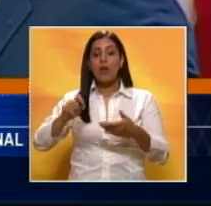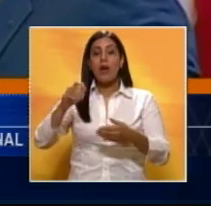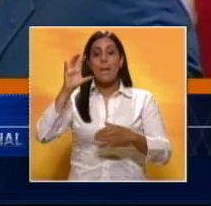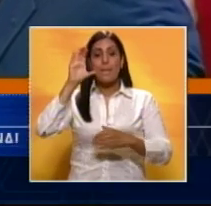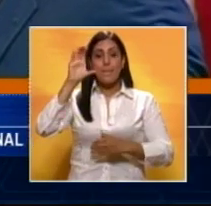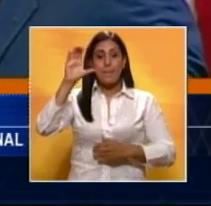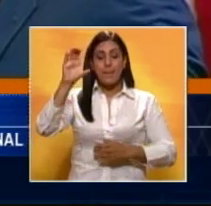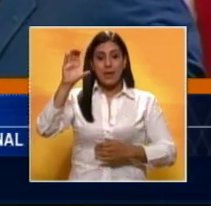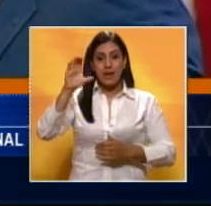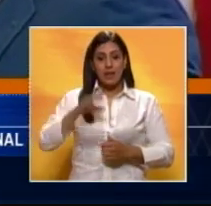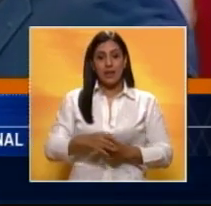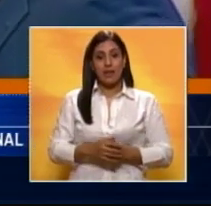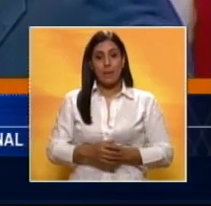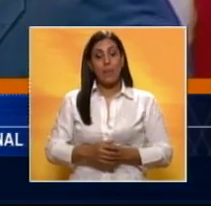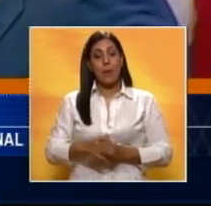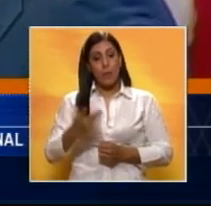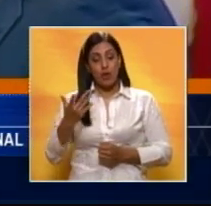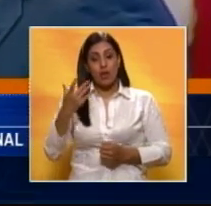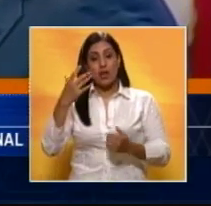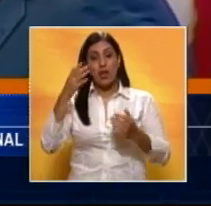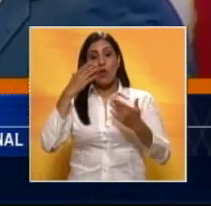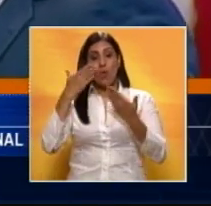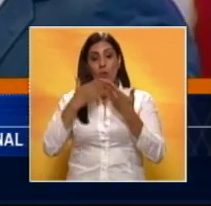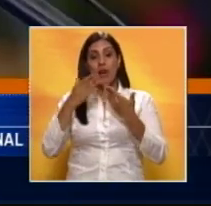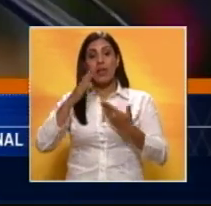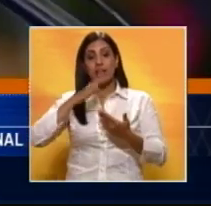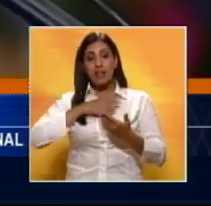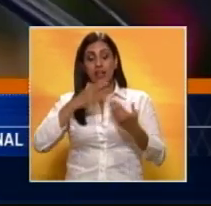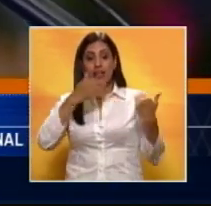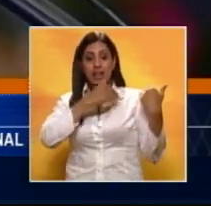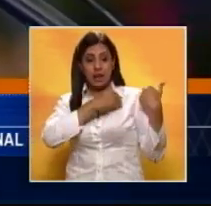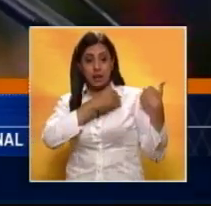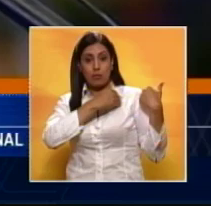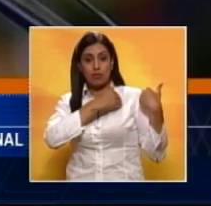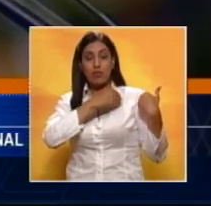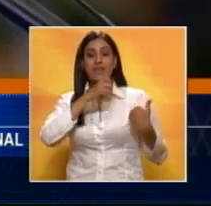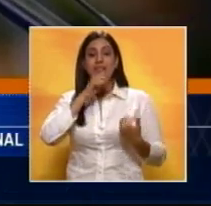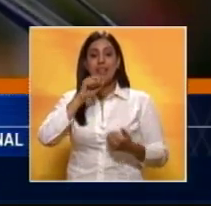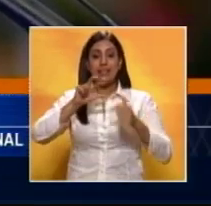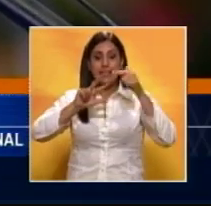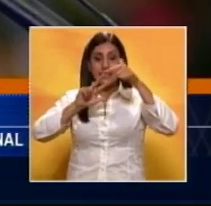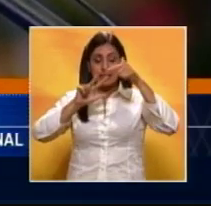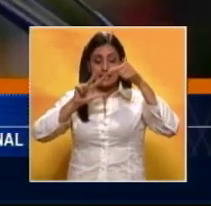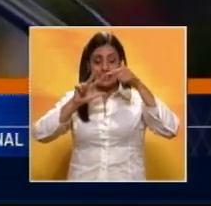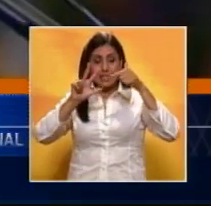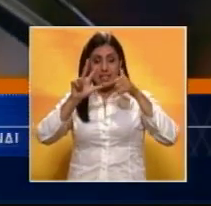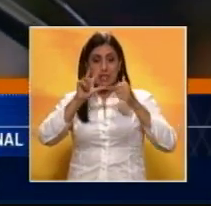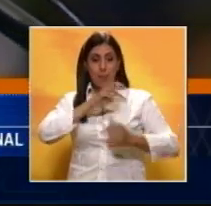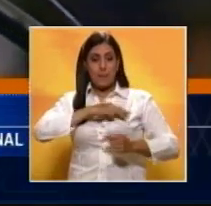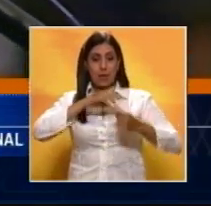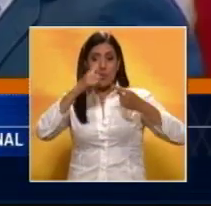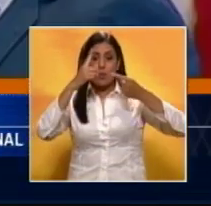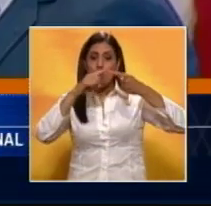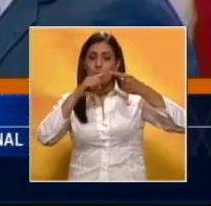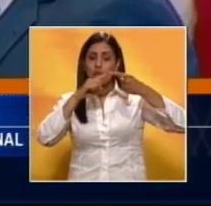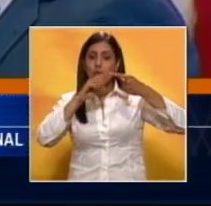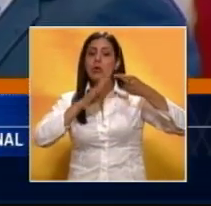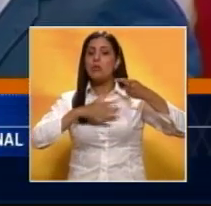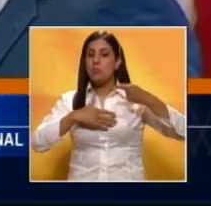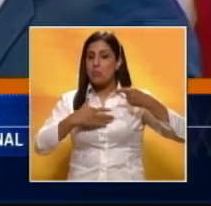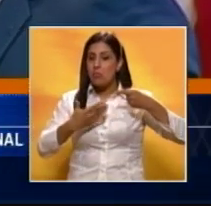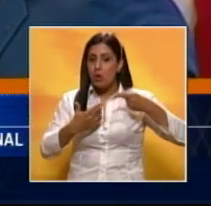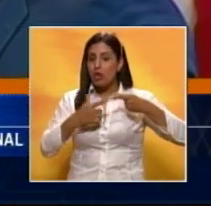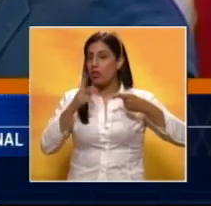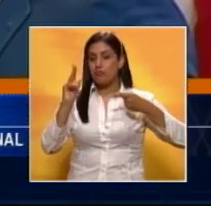al país, porque un cuerpo colegiado que está conformado por 3 miembros, uno